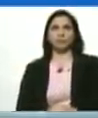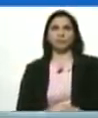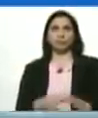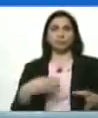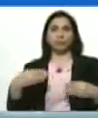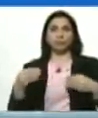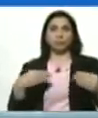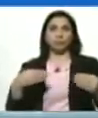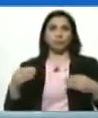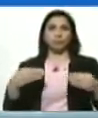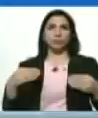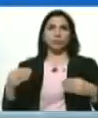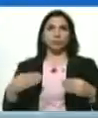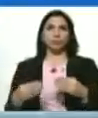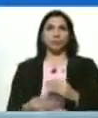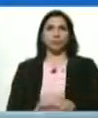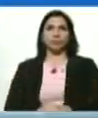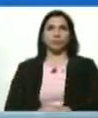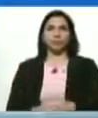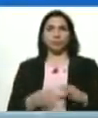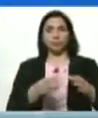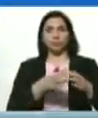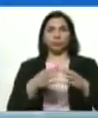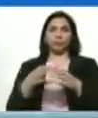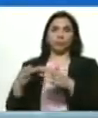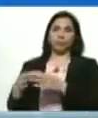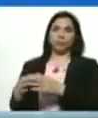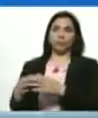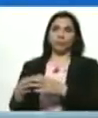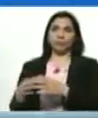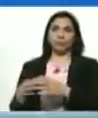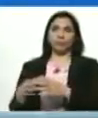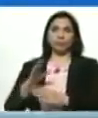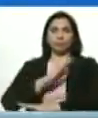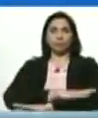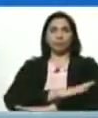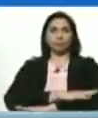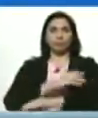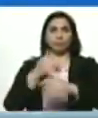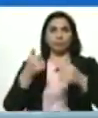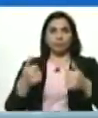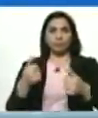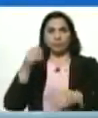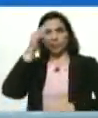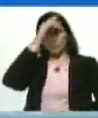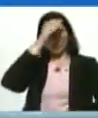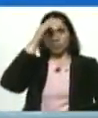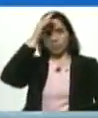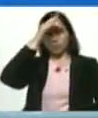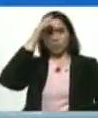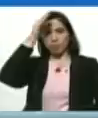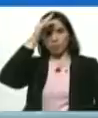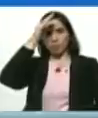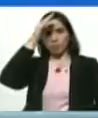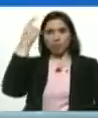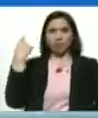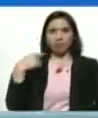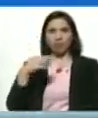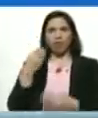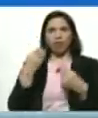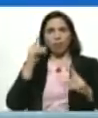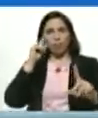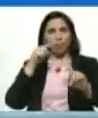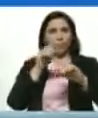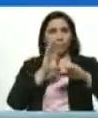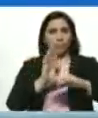flexibilización es organizadas disciplinadas conscientes que tengan como objetivo